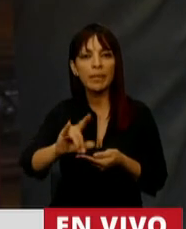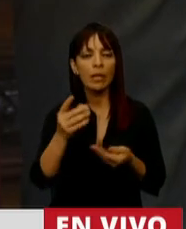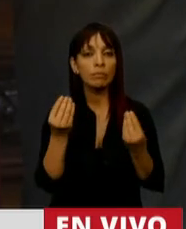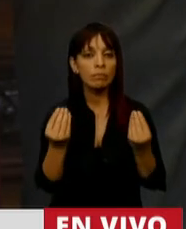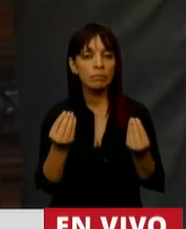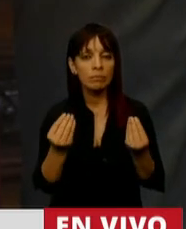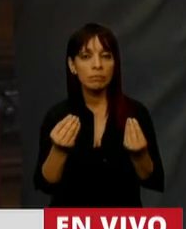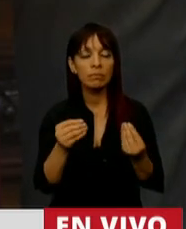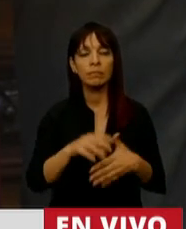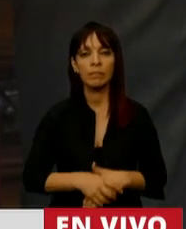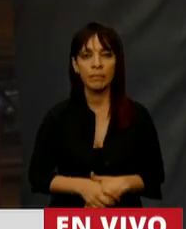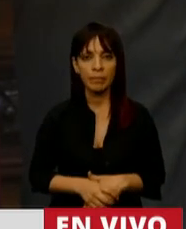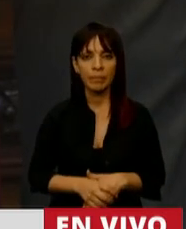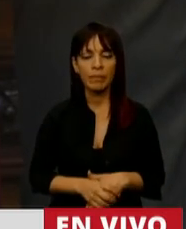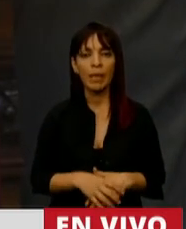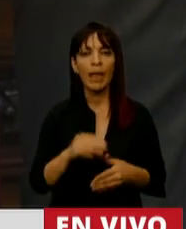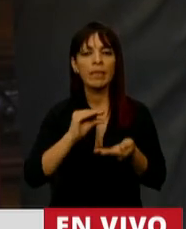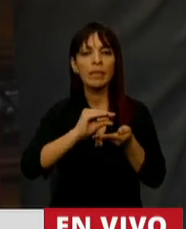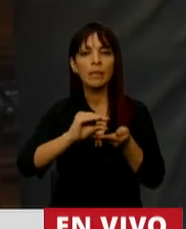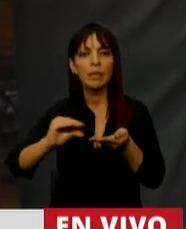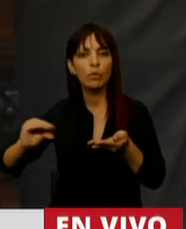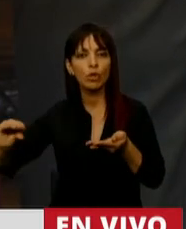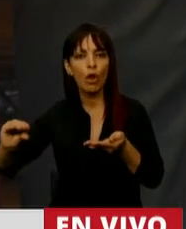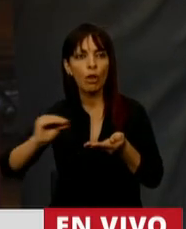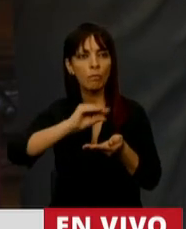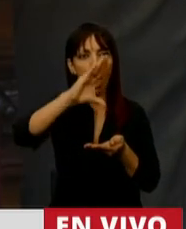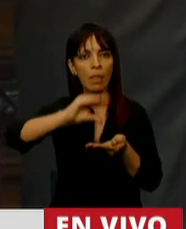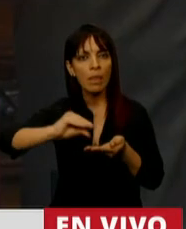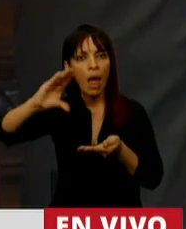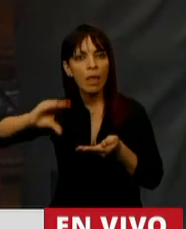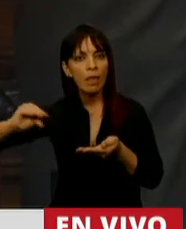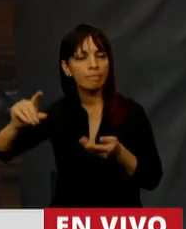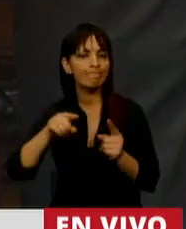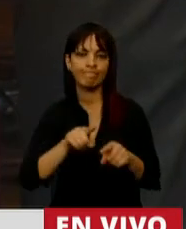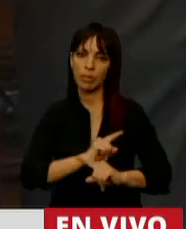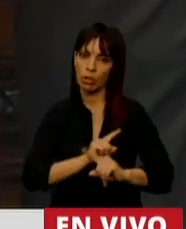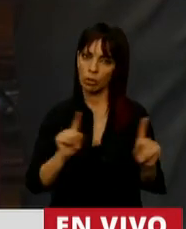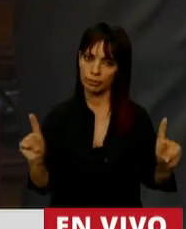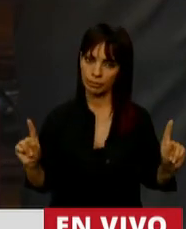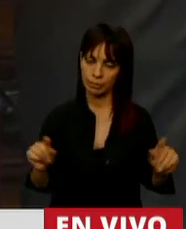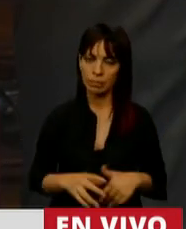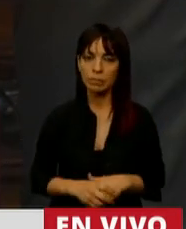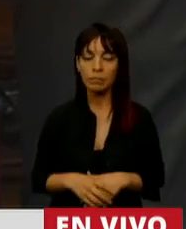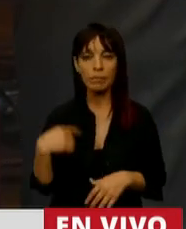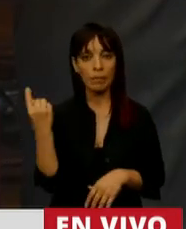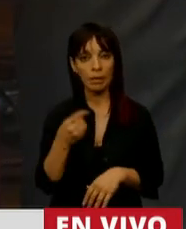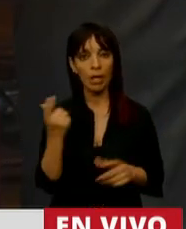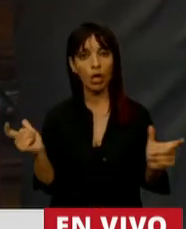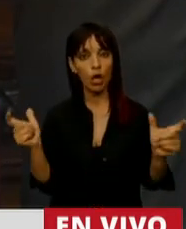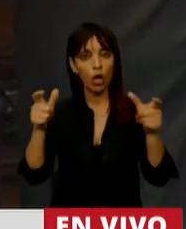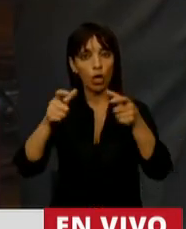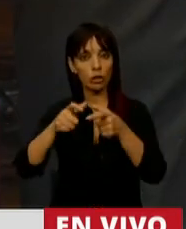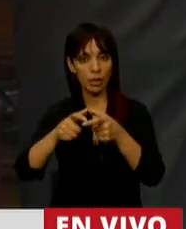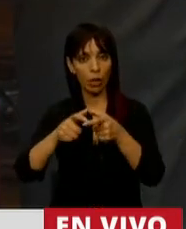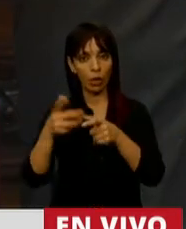de discrecionalidad en la distribución de las partidas. Mire, señor presidente, desde el Consejo